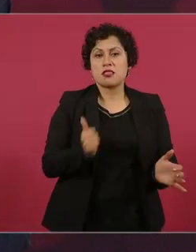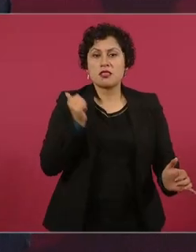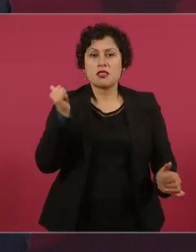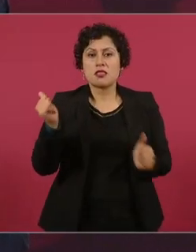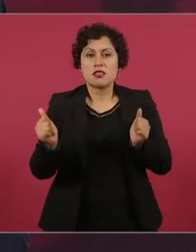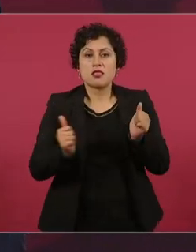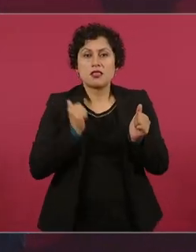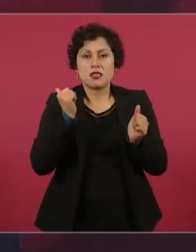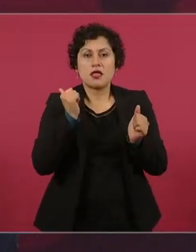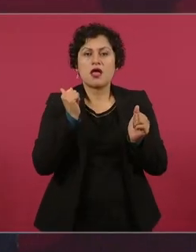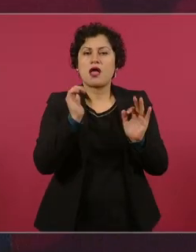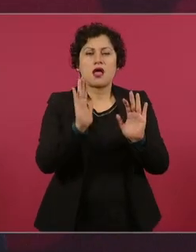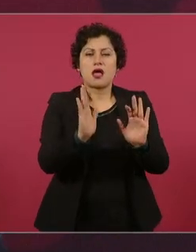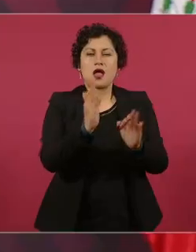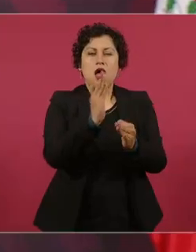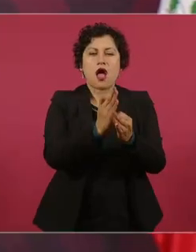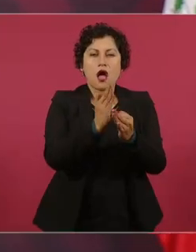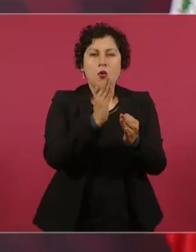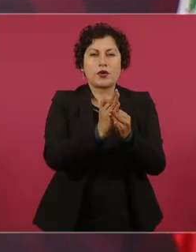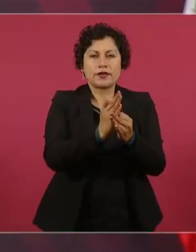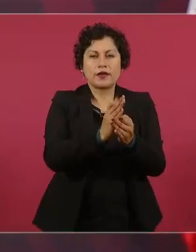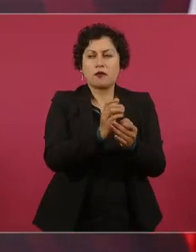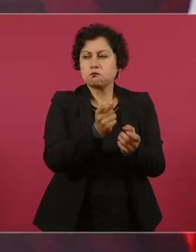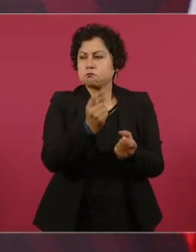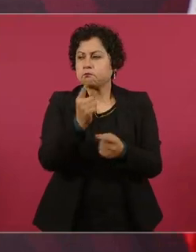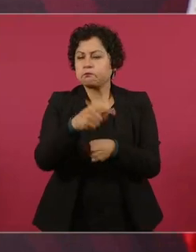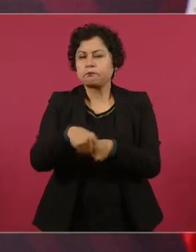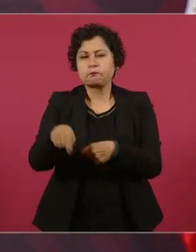pero sí hay muchos que